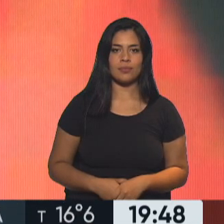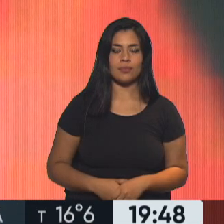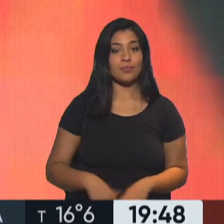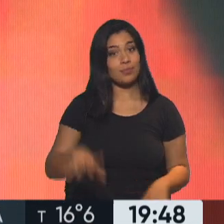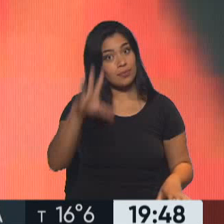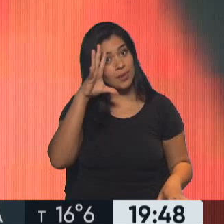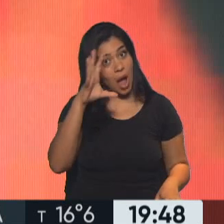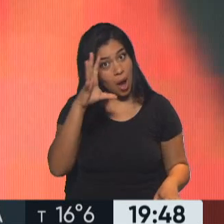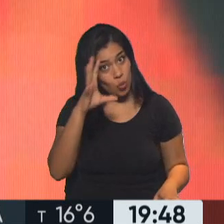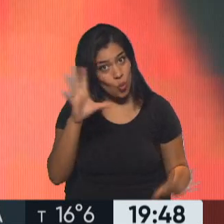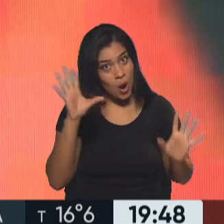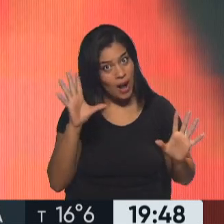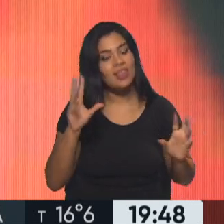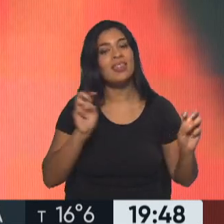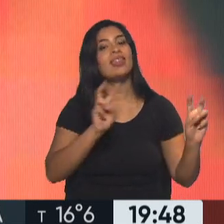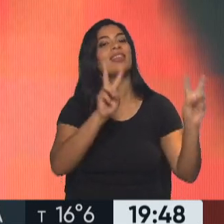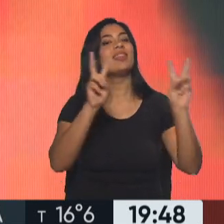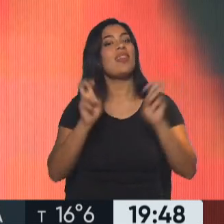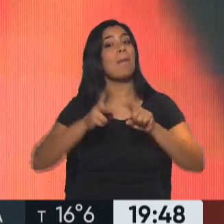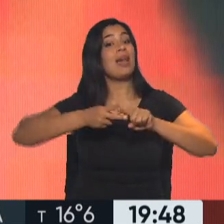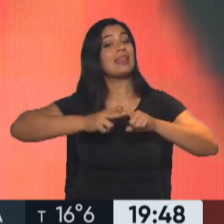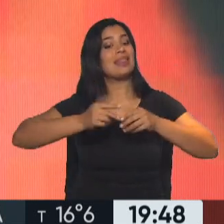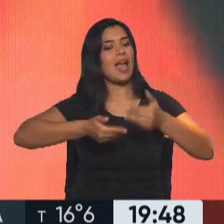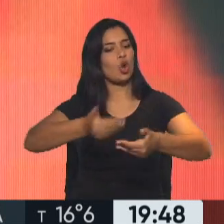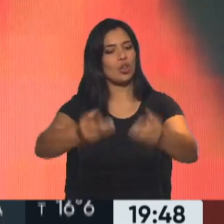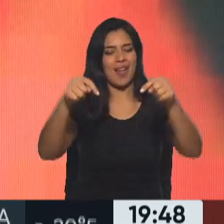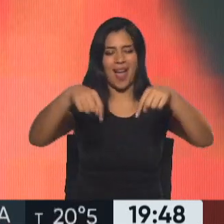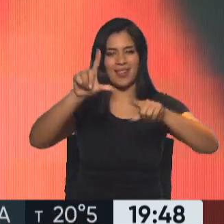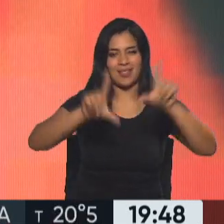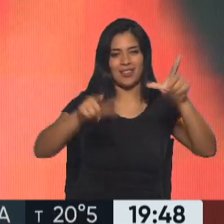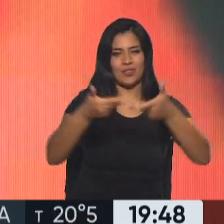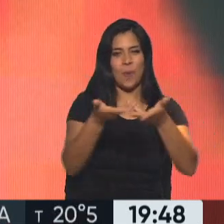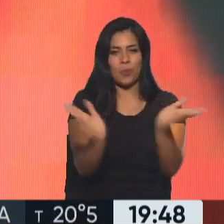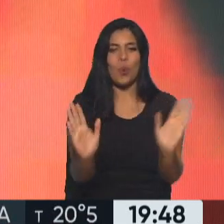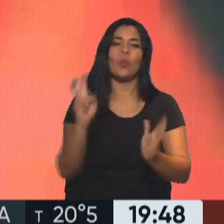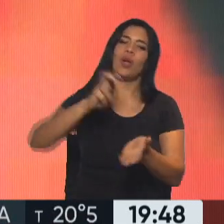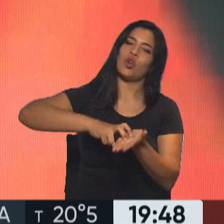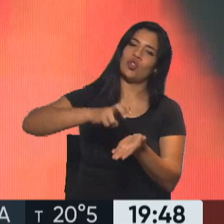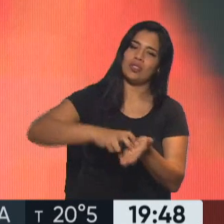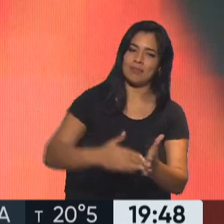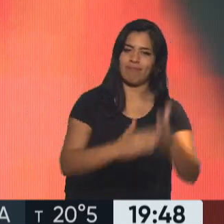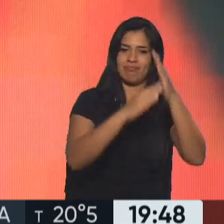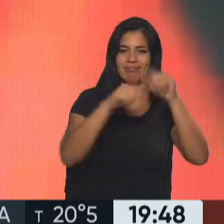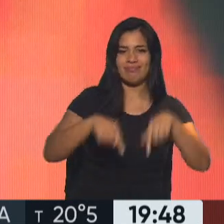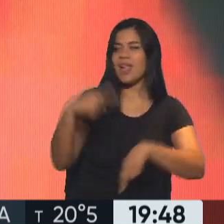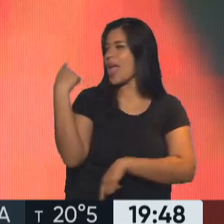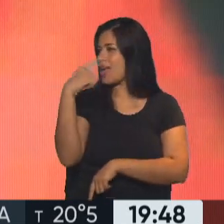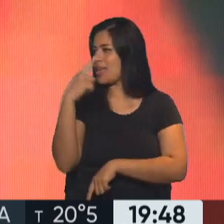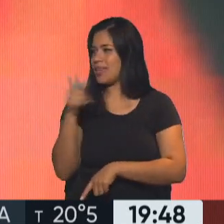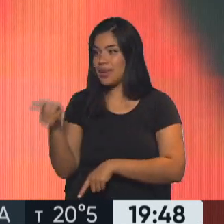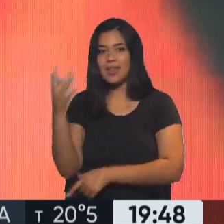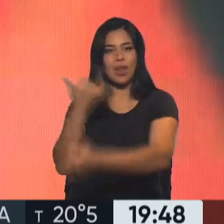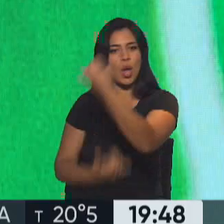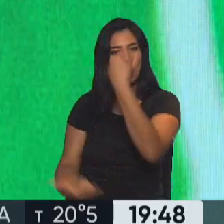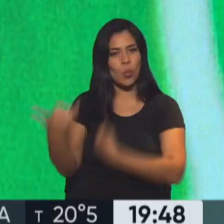Recuerden que todo lo que tenga que ver con tecnología lo vas a escuchar aquí en Televisión Pública Noticias Edición Central, de la voz de Irina Sternik, que ya nos va a